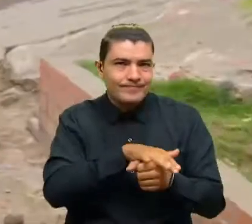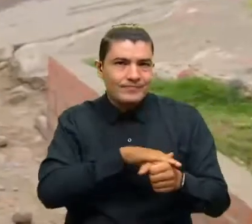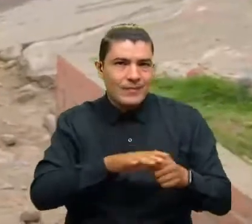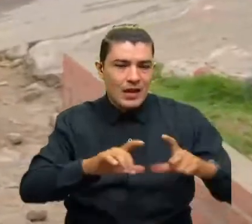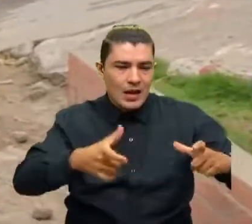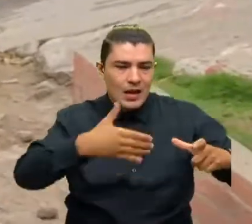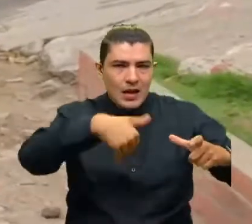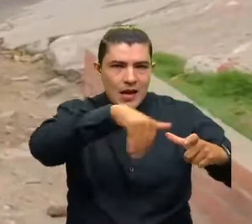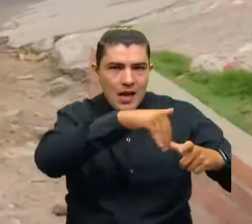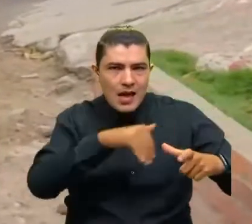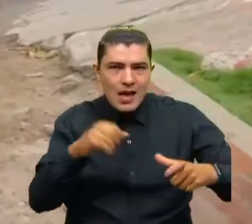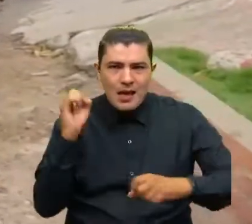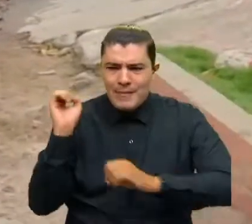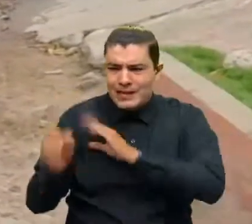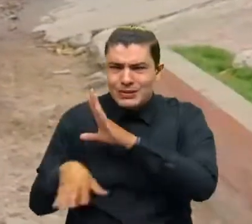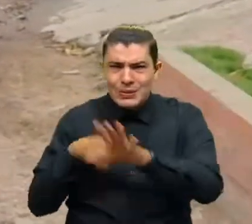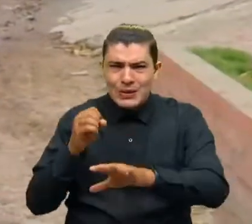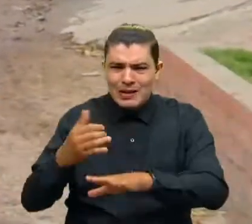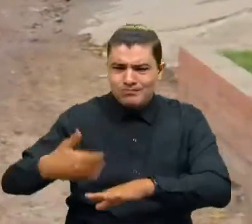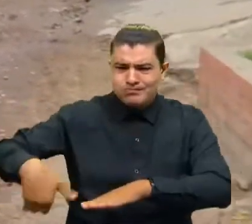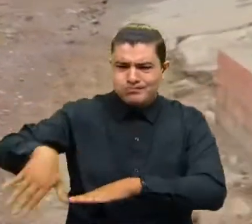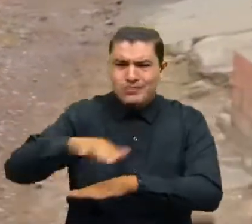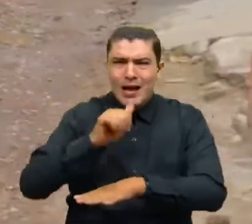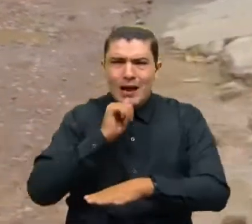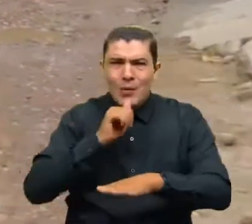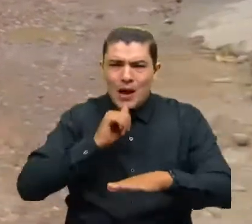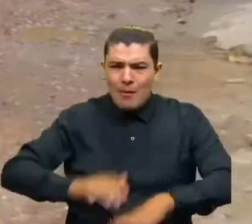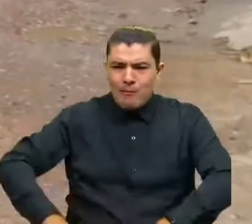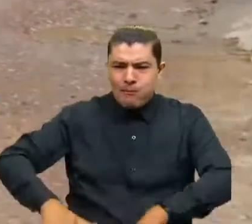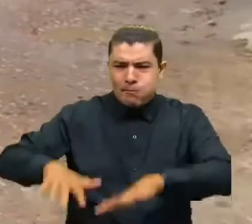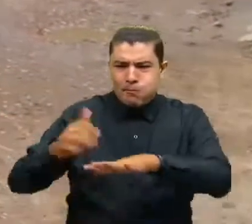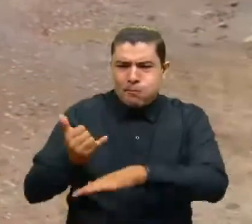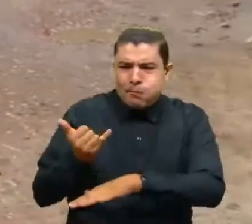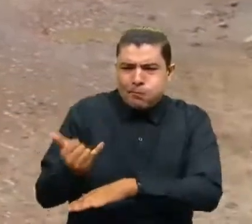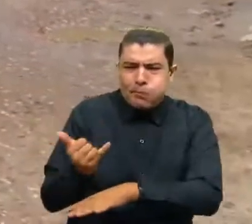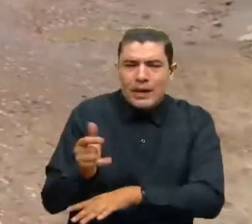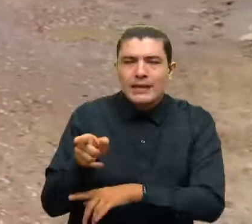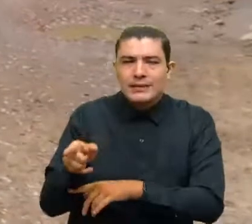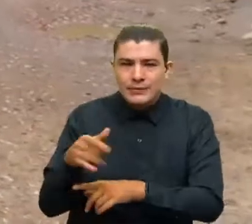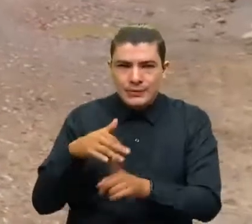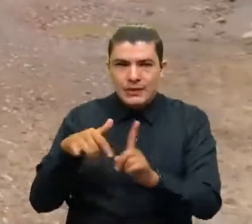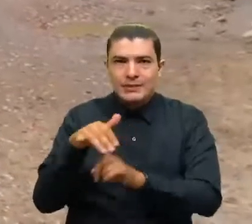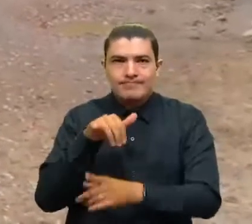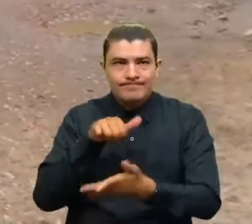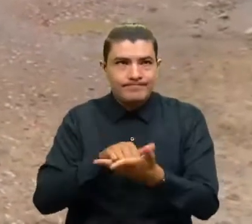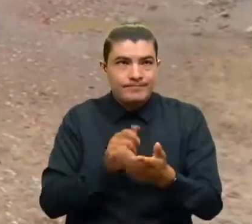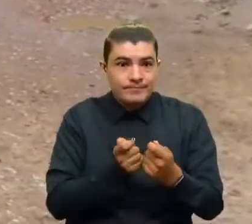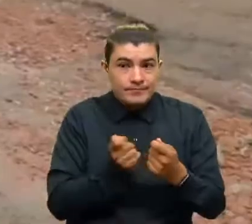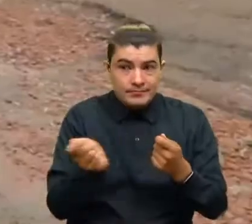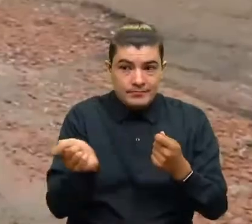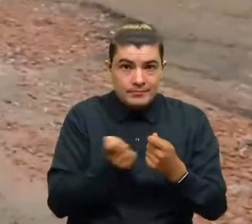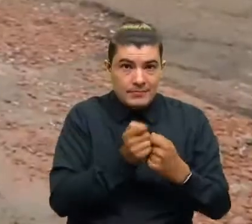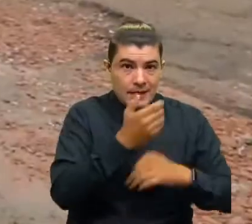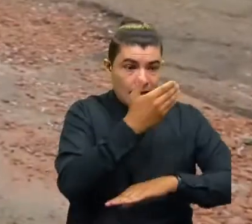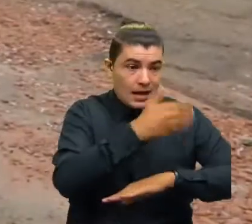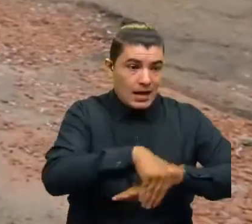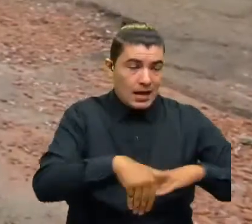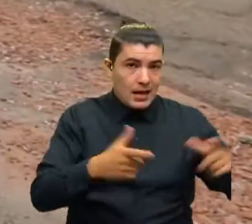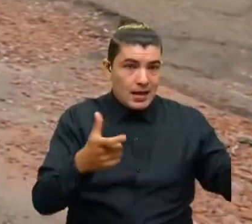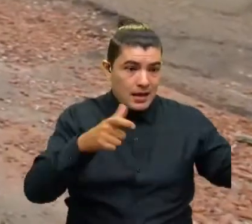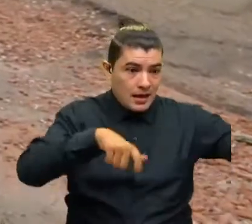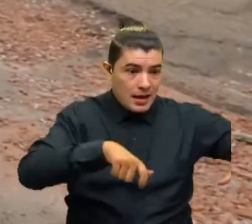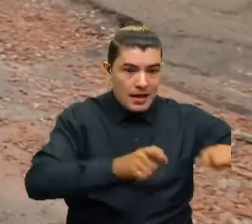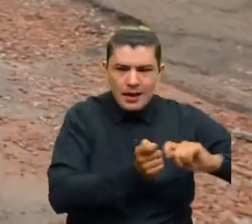arrojados en la vía y el agua estancada es el panorama de esta vía, que está ubicada a unas cuadras de la cancha principal.